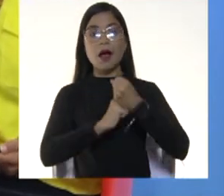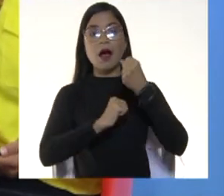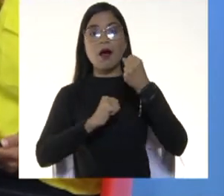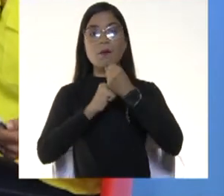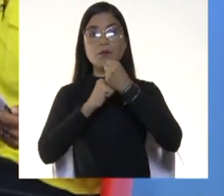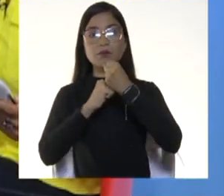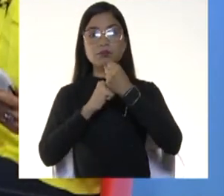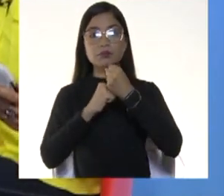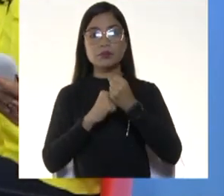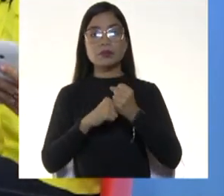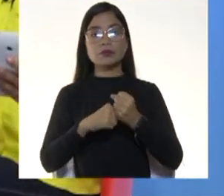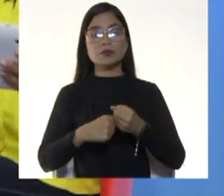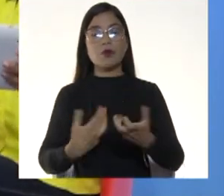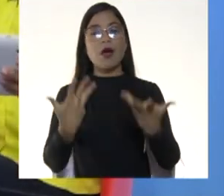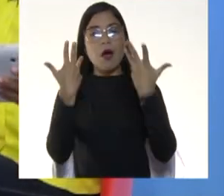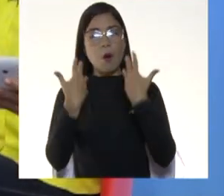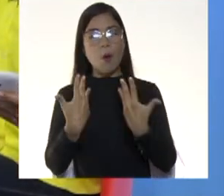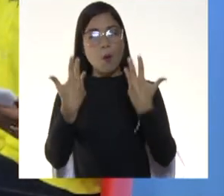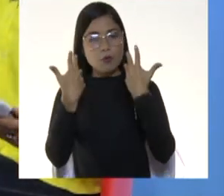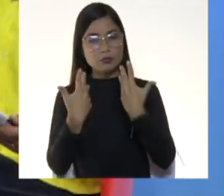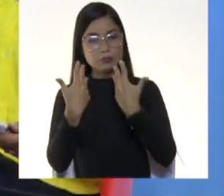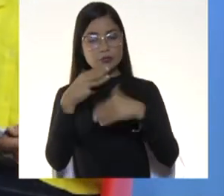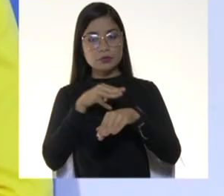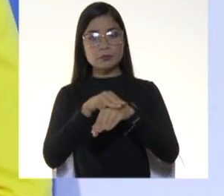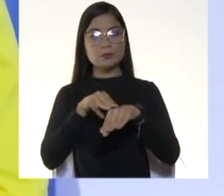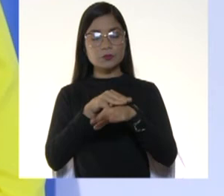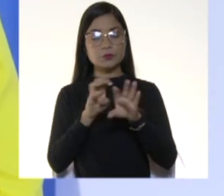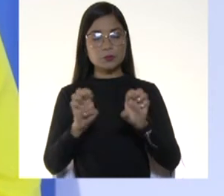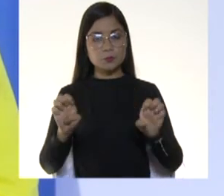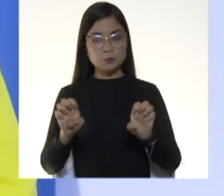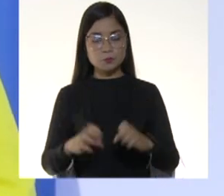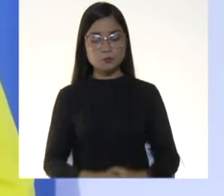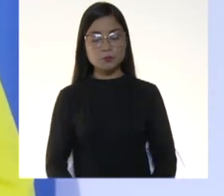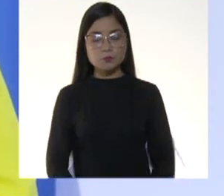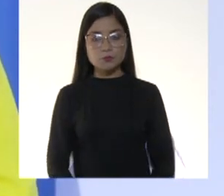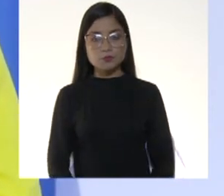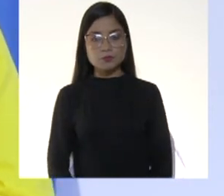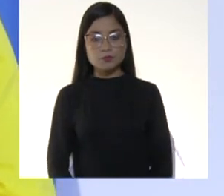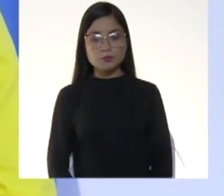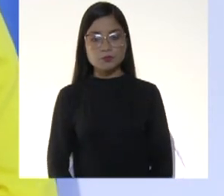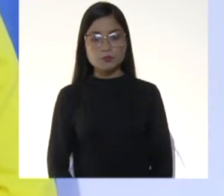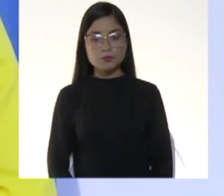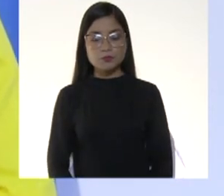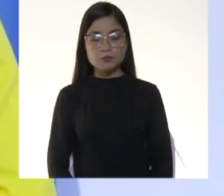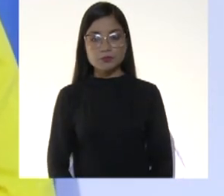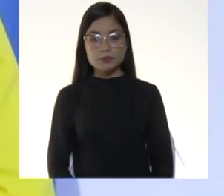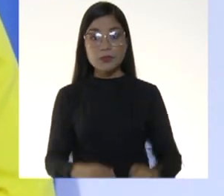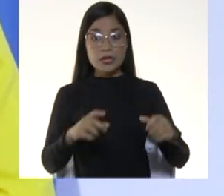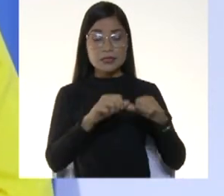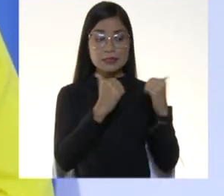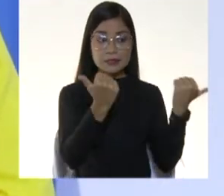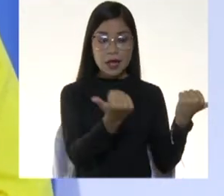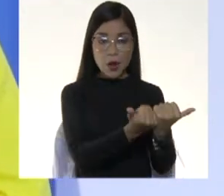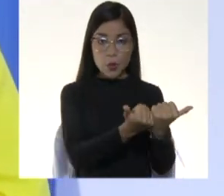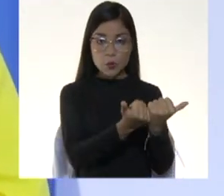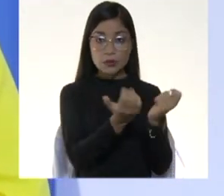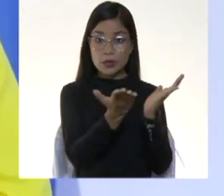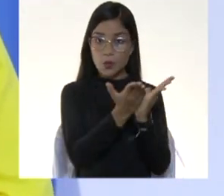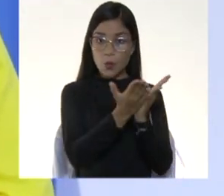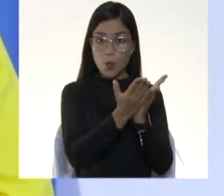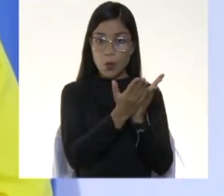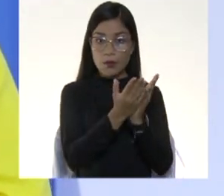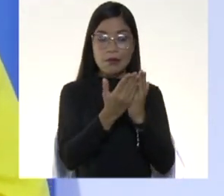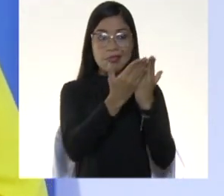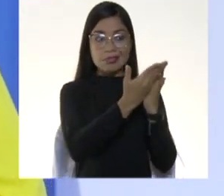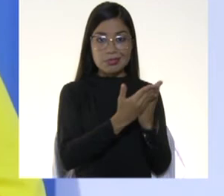ente rector. Los espacios de aprendizaje, recuerde que no son solo los salones de clase. Cada espacio en